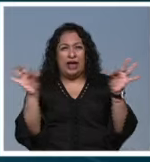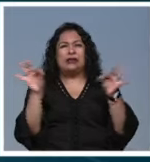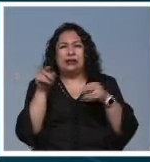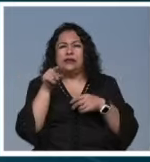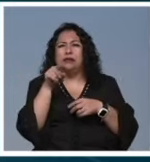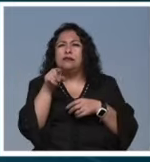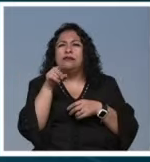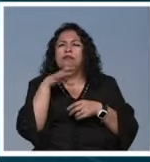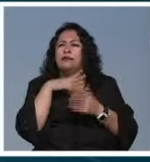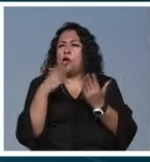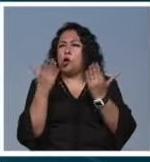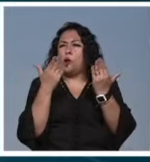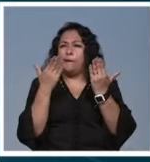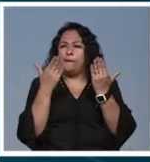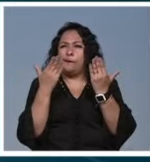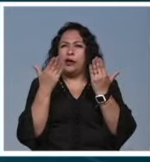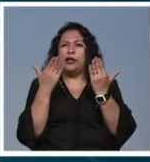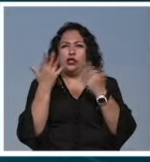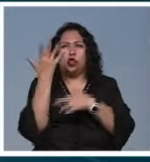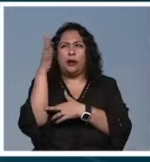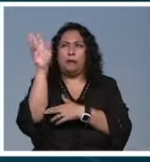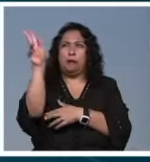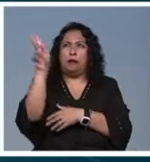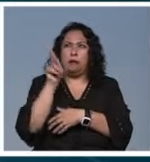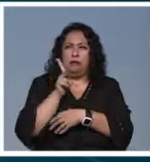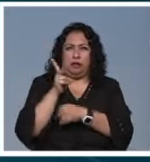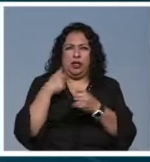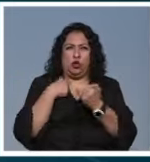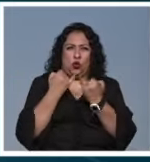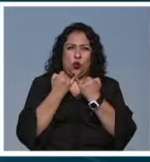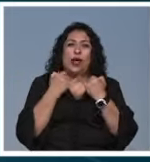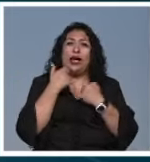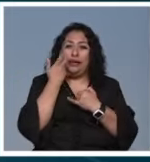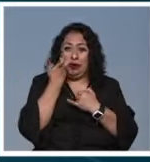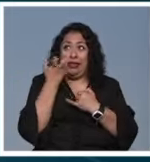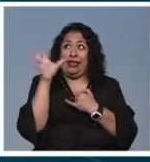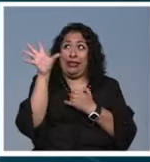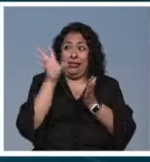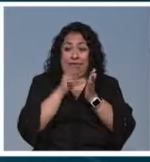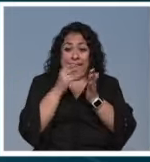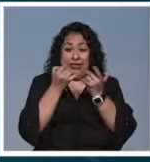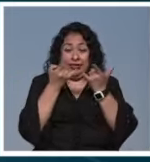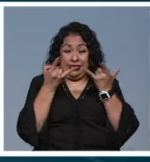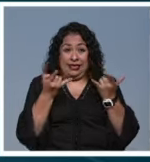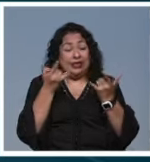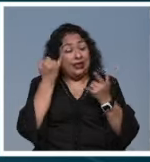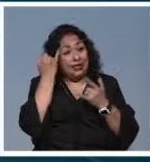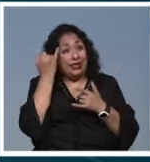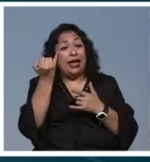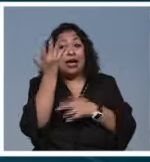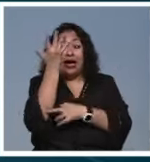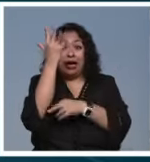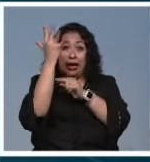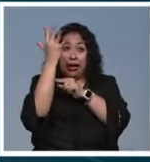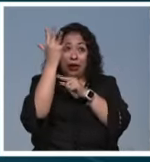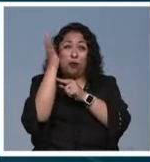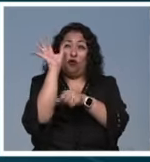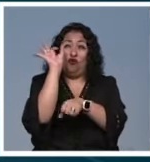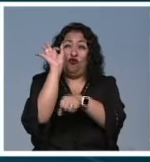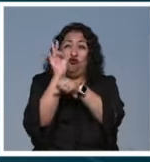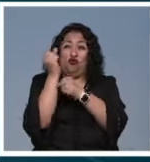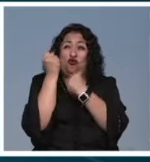como una comparación a un árbol, ¿no? Entonces justo pues queríamos retomar esta idea de cómo el árbol pues es un elemento de